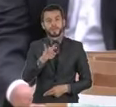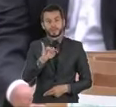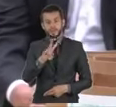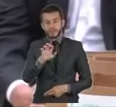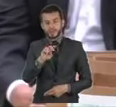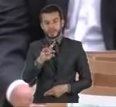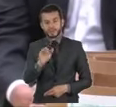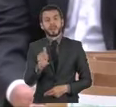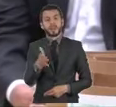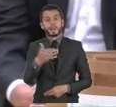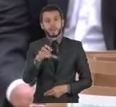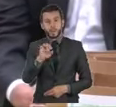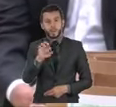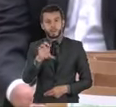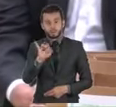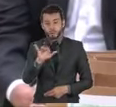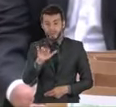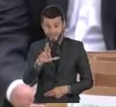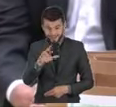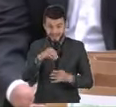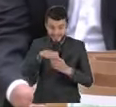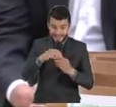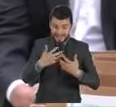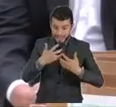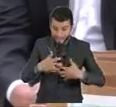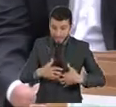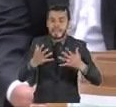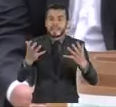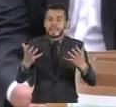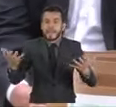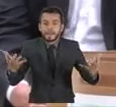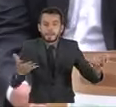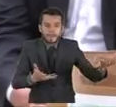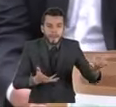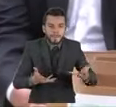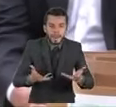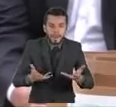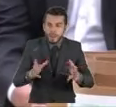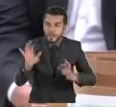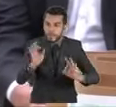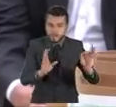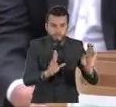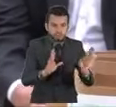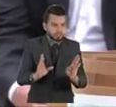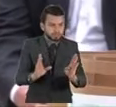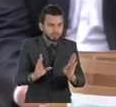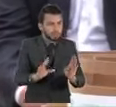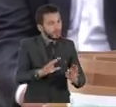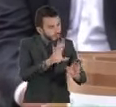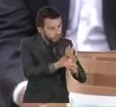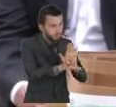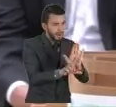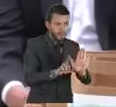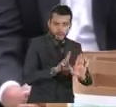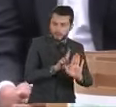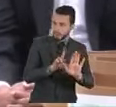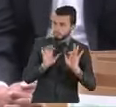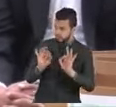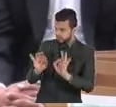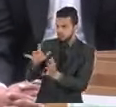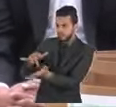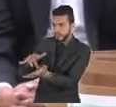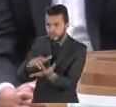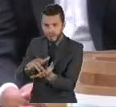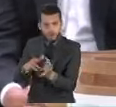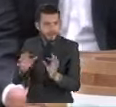estará seguramente impulsando todo lo que sea necesario para que este pacto por el hábitat tenga un desarrollo concreto estos 4 años.